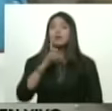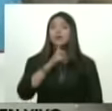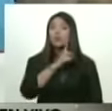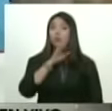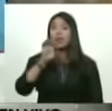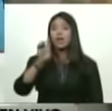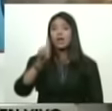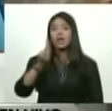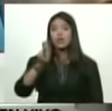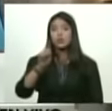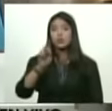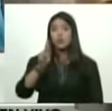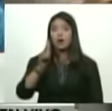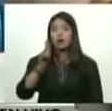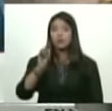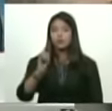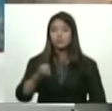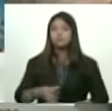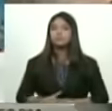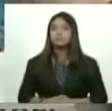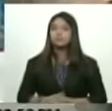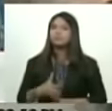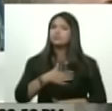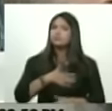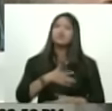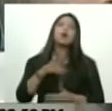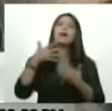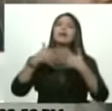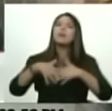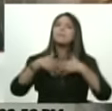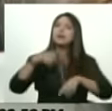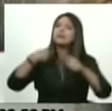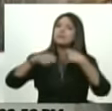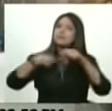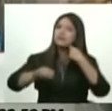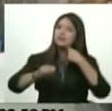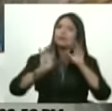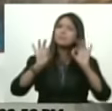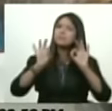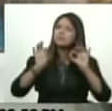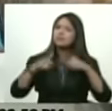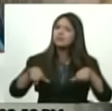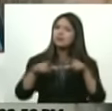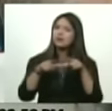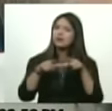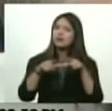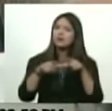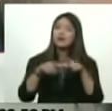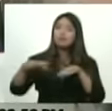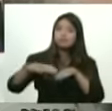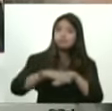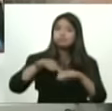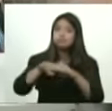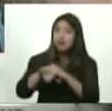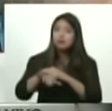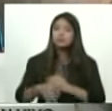Rafael Osama Massini, estoy representando a la empresa distribuidora Encovars, específicamente el sector de calzado.